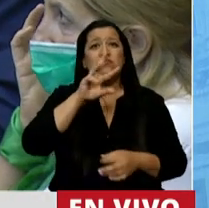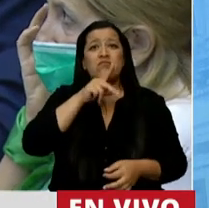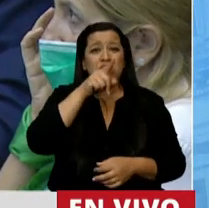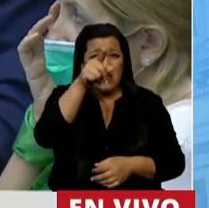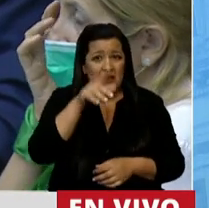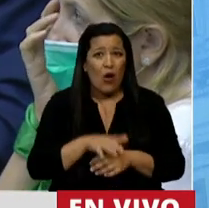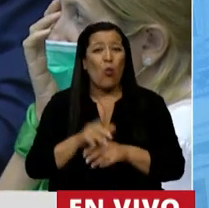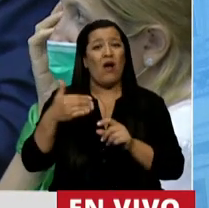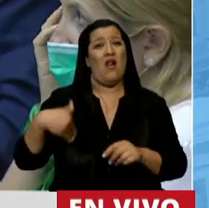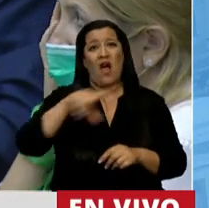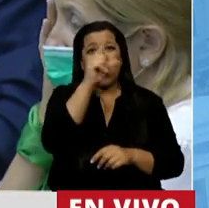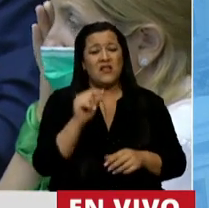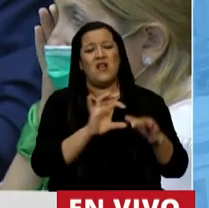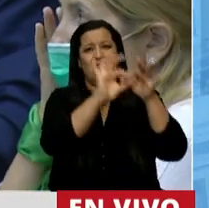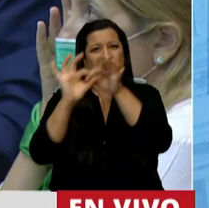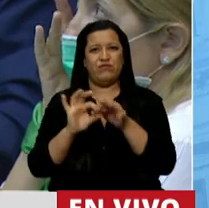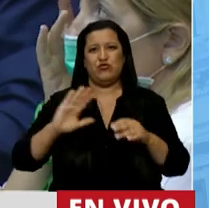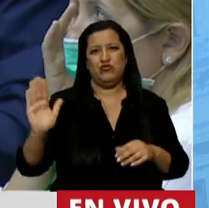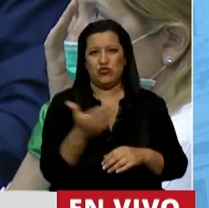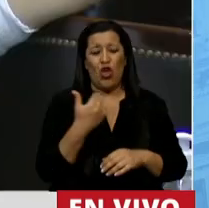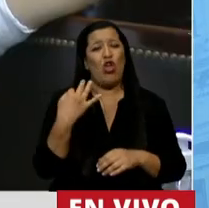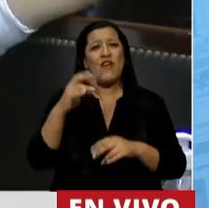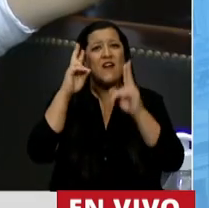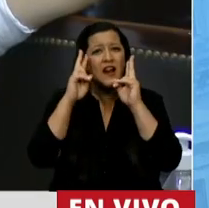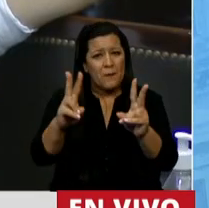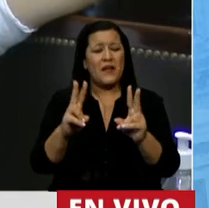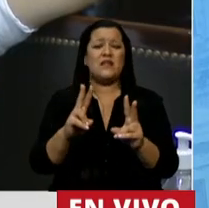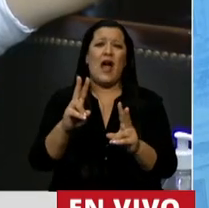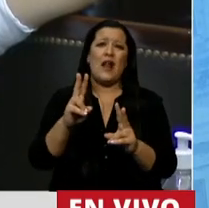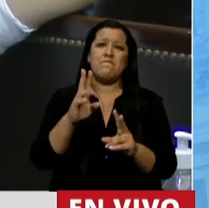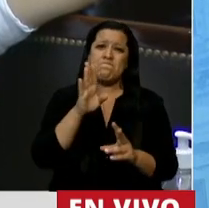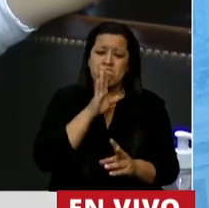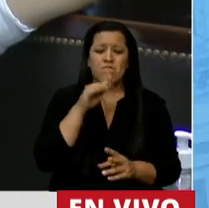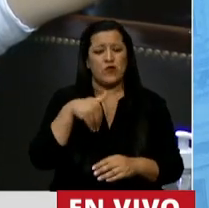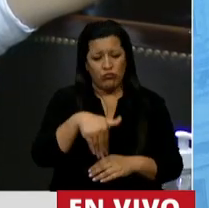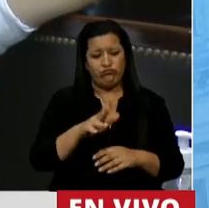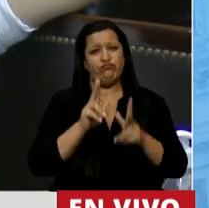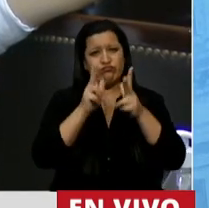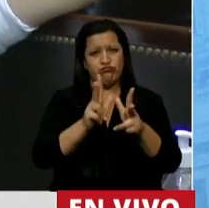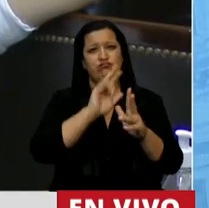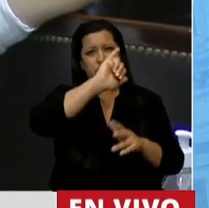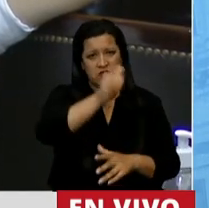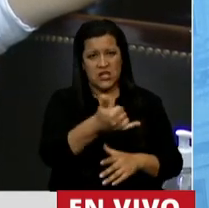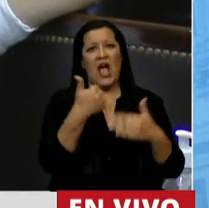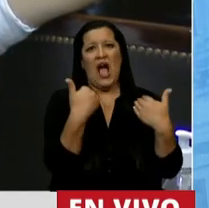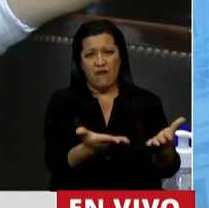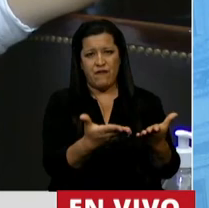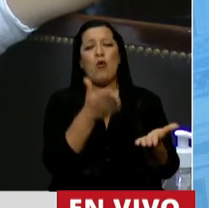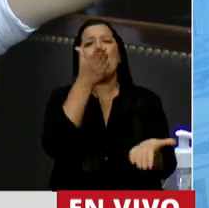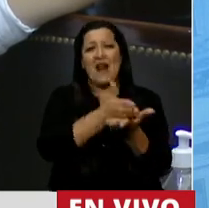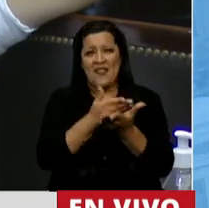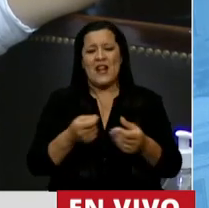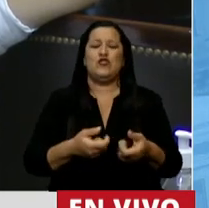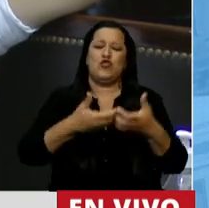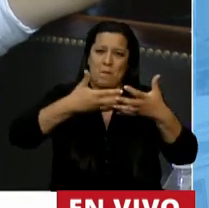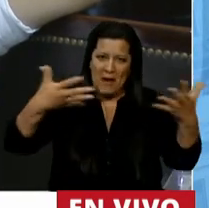todos, que Argentina somos todos, nos respetemos, tengamos tolerancia y es que adelanto mi voto positivo a favor de ampliar derechos.